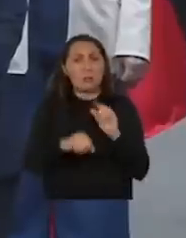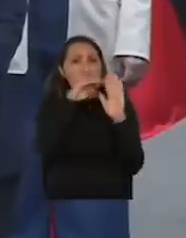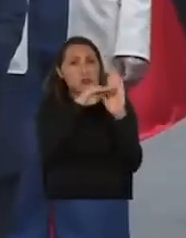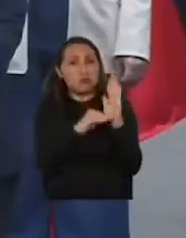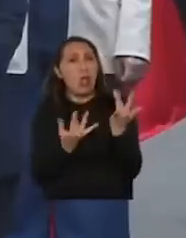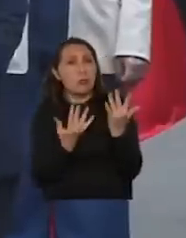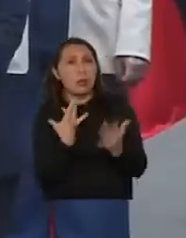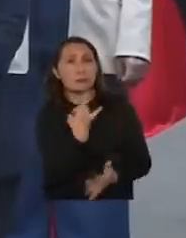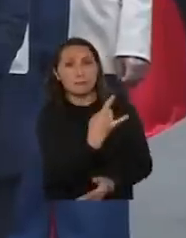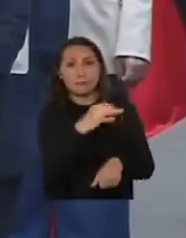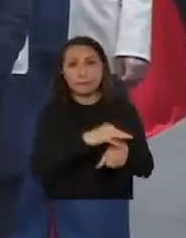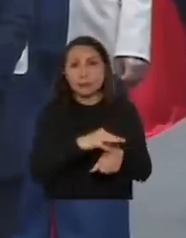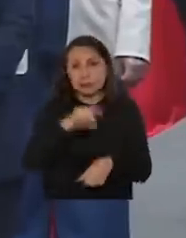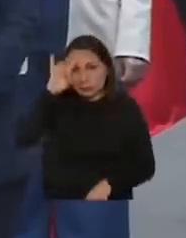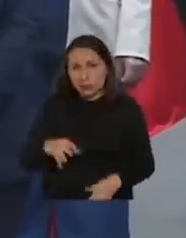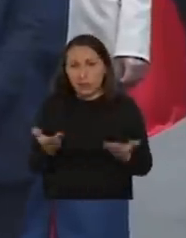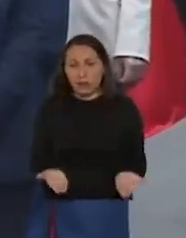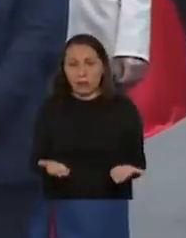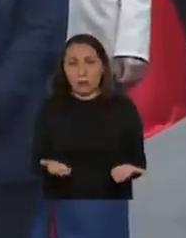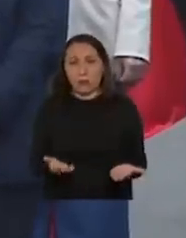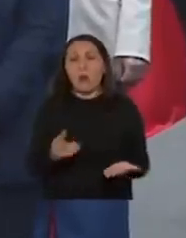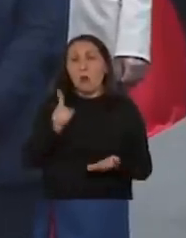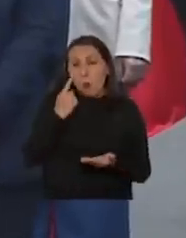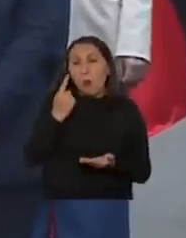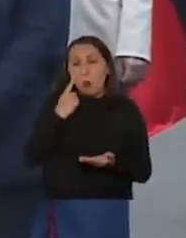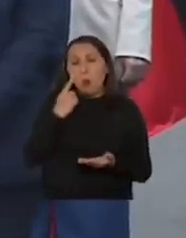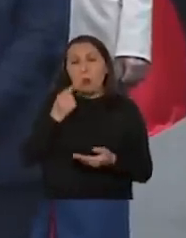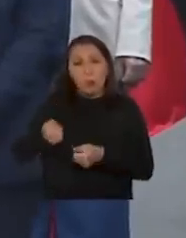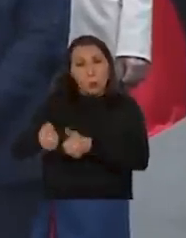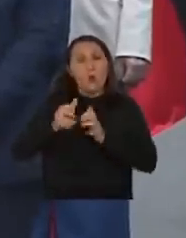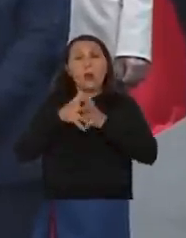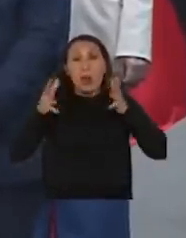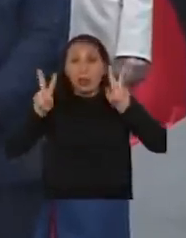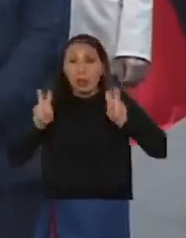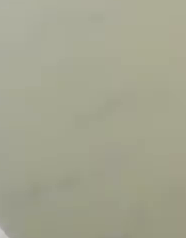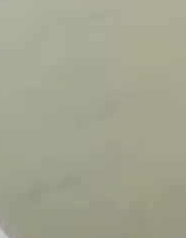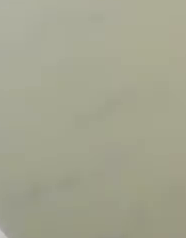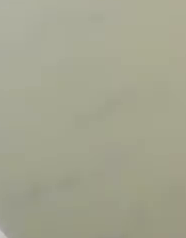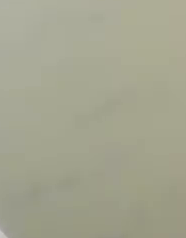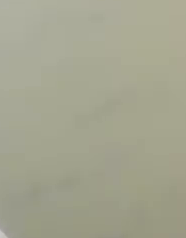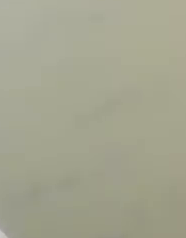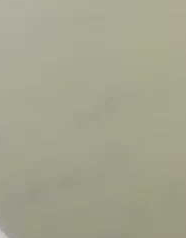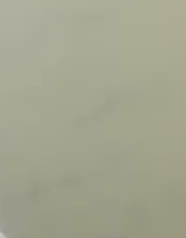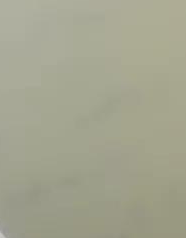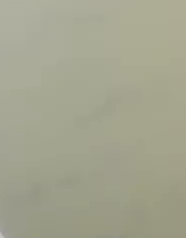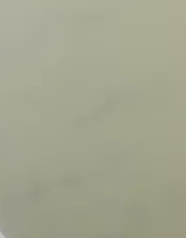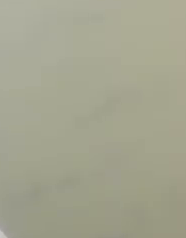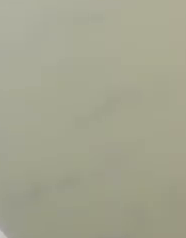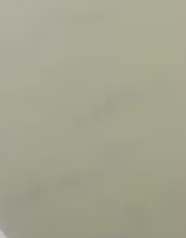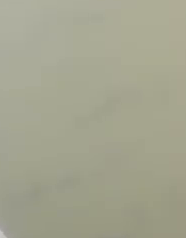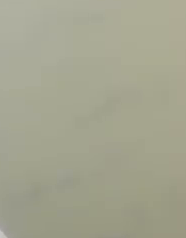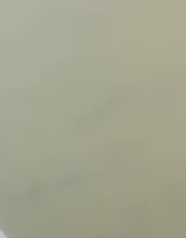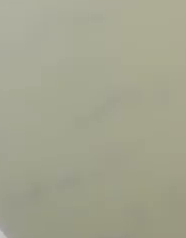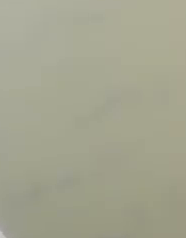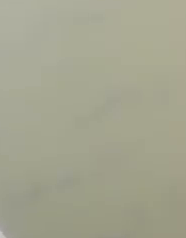convicción de avanzar, aunque no tenga muy claro cuál es el país que quiere construir. No basta con decir que quieren más justicia